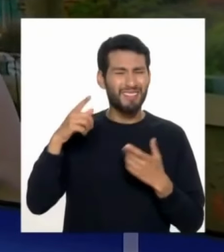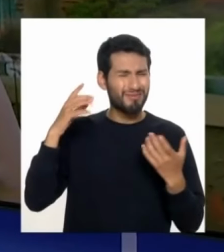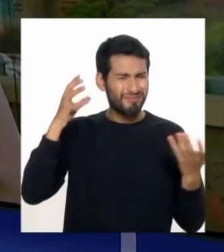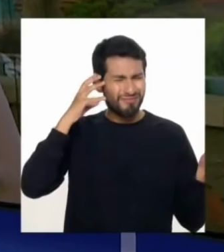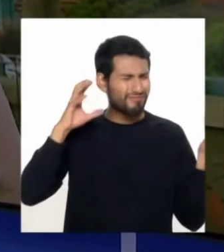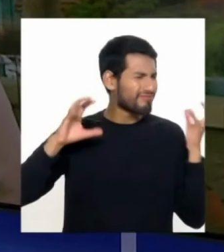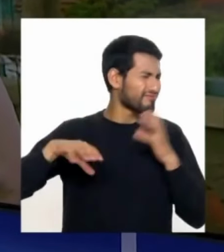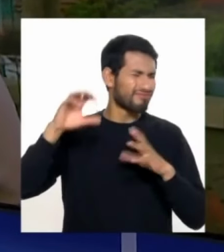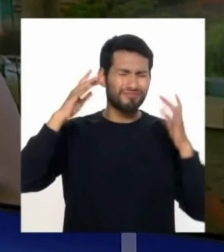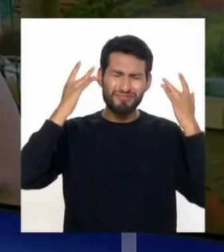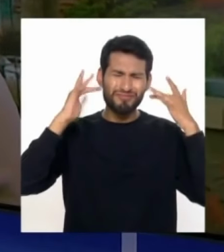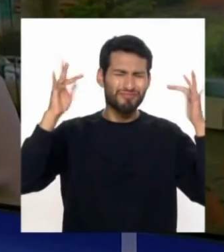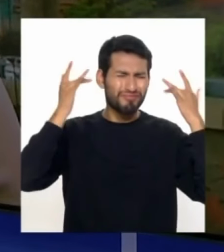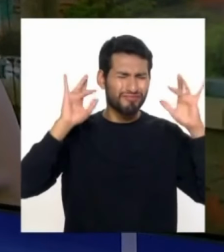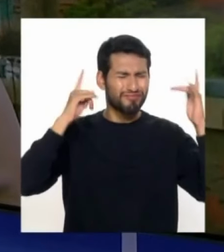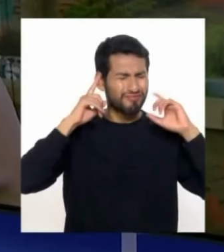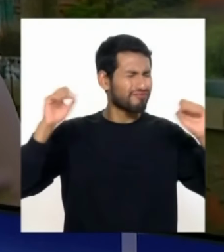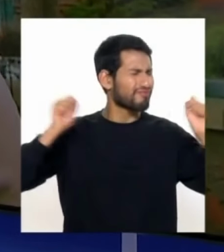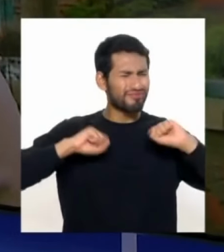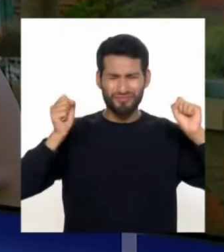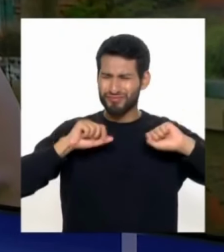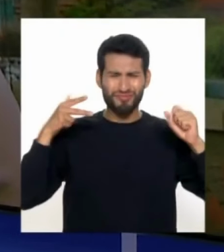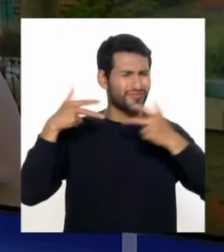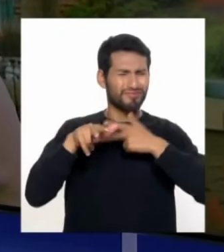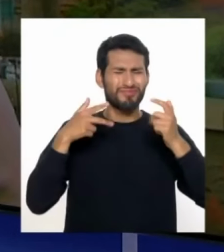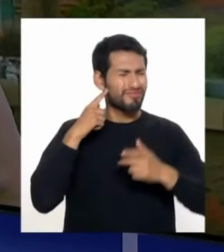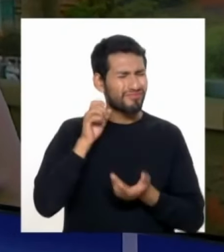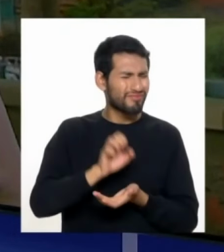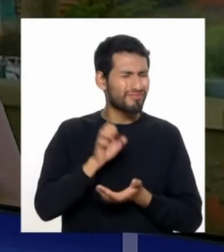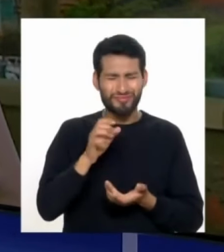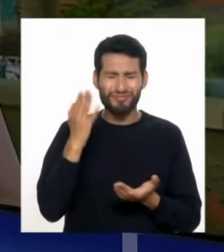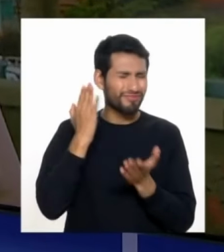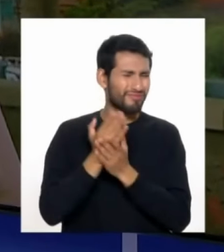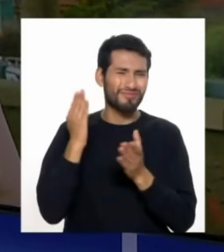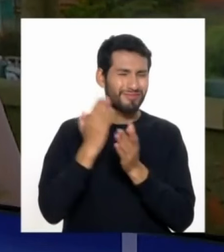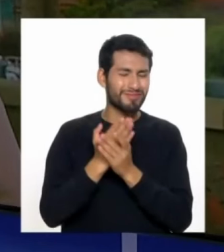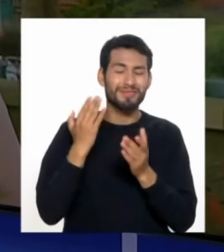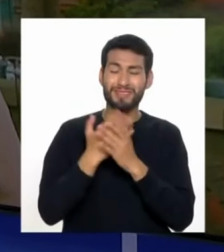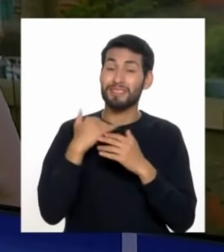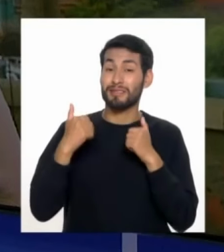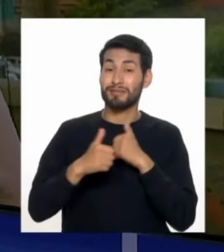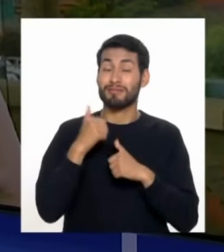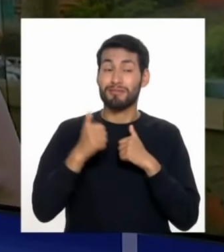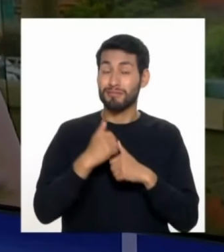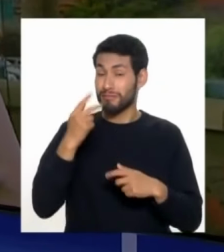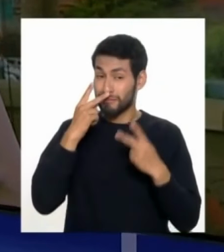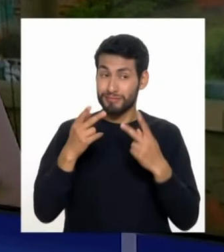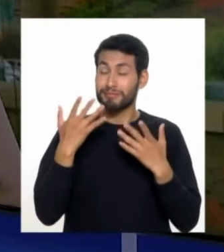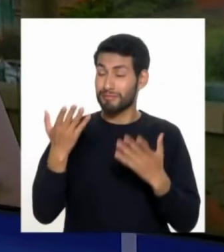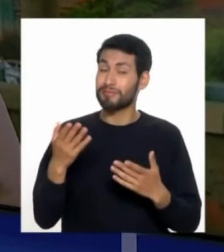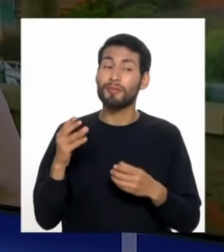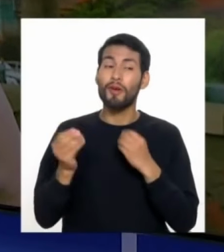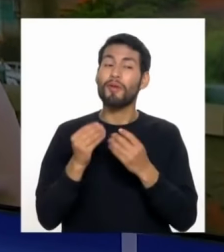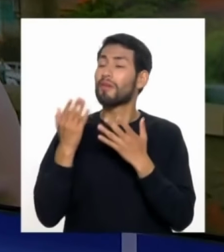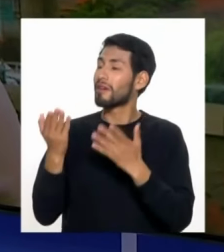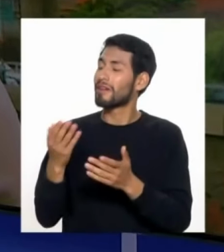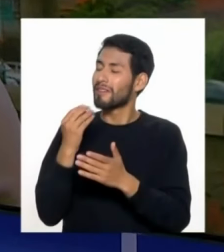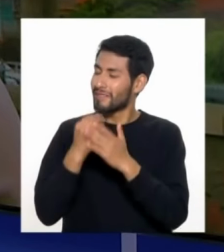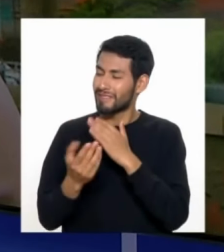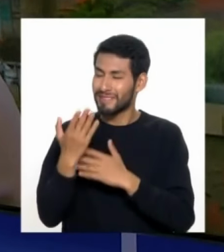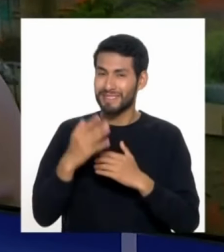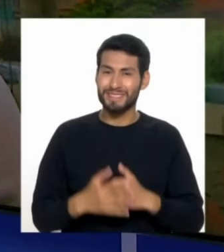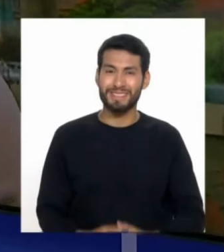en Lima, algo que nos fastidia muchísimo a todos y que además viene con peligrosas cifras. Patricia, ¿cómo estás? Buenos